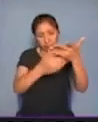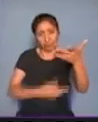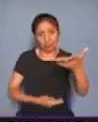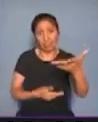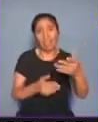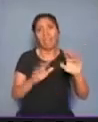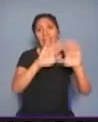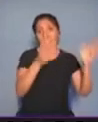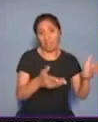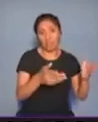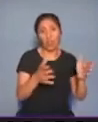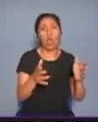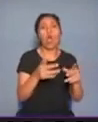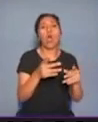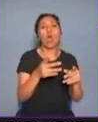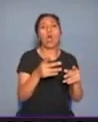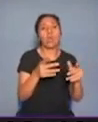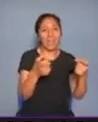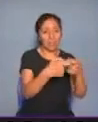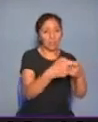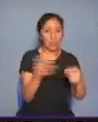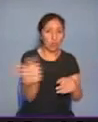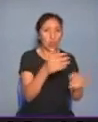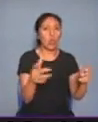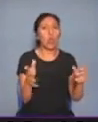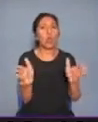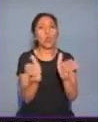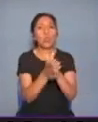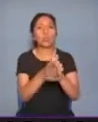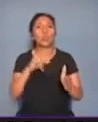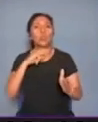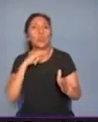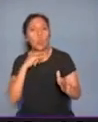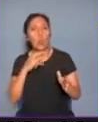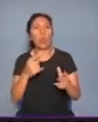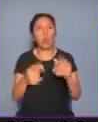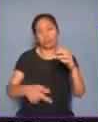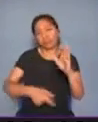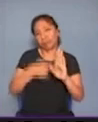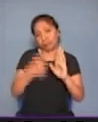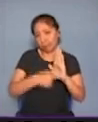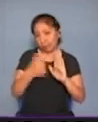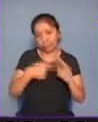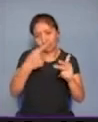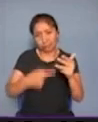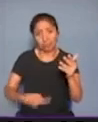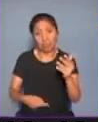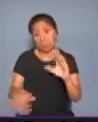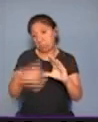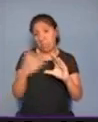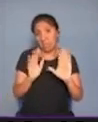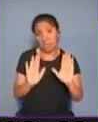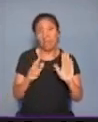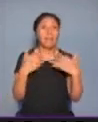eh asociación todo junto Jujuy tanto en Facebook como Instagram nos mandan mensajes y bueno desde ahí podemos